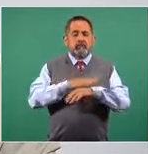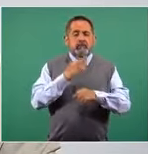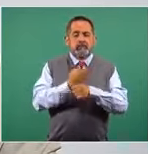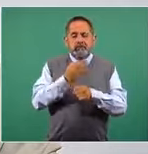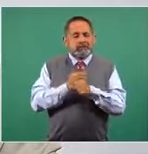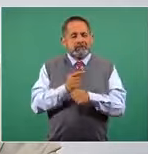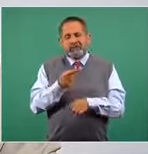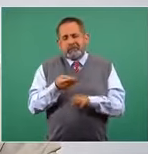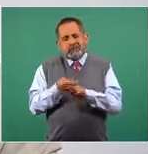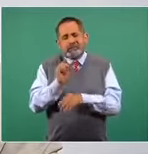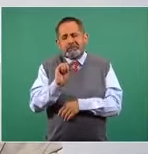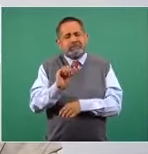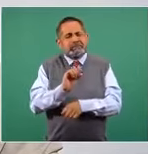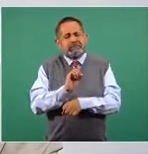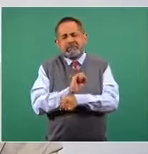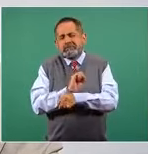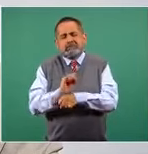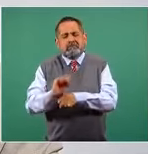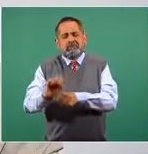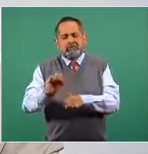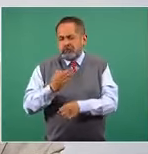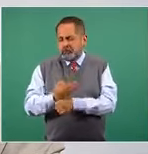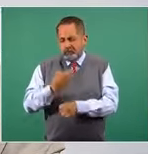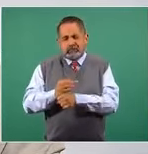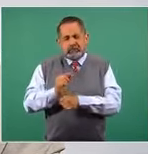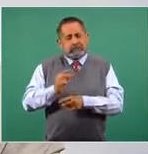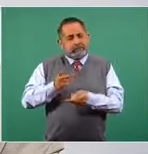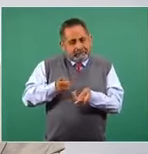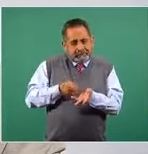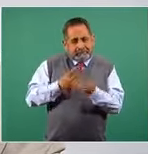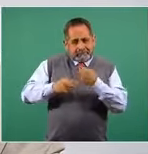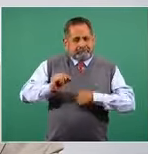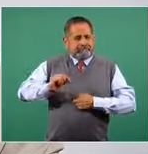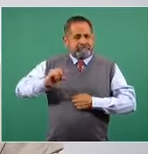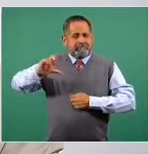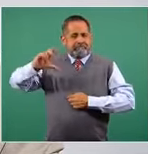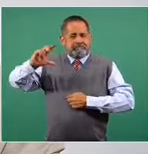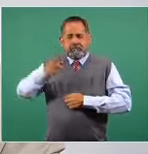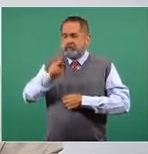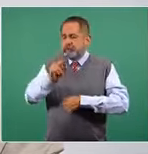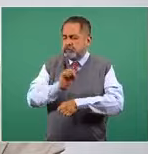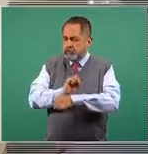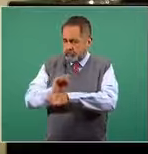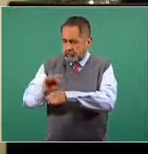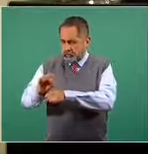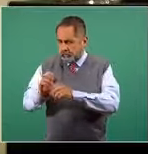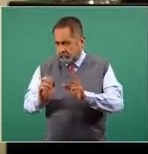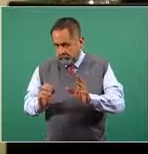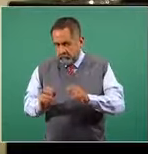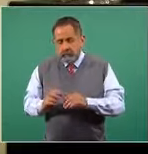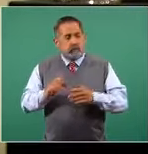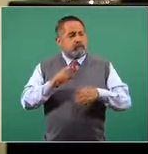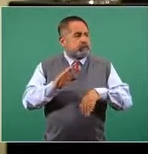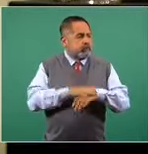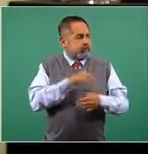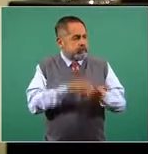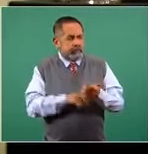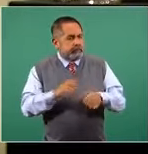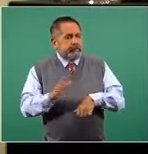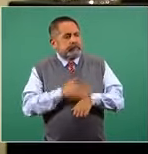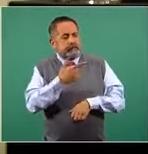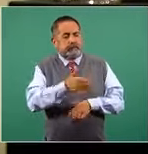todavía muy basal. Tenemos que también ver la magnitud en la cual se produce, es decir, estos incrementos no se